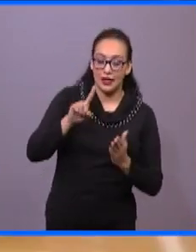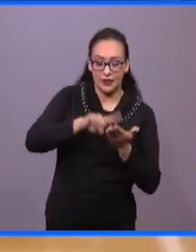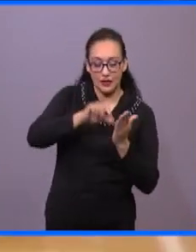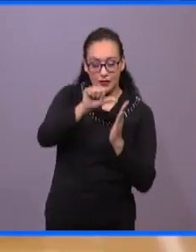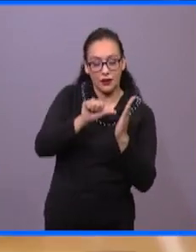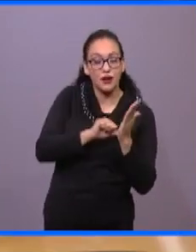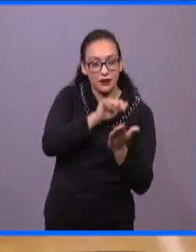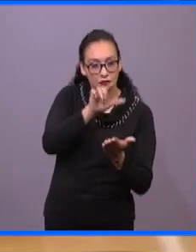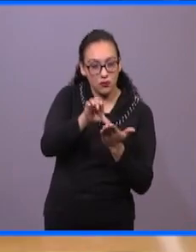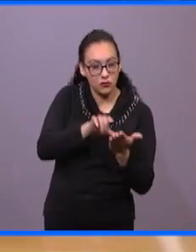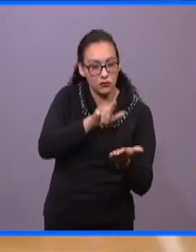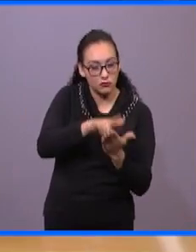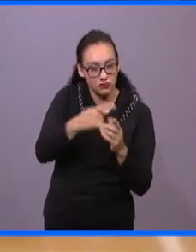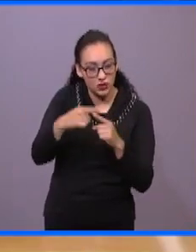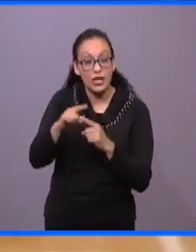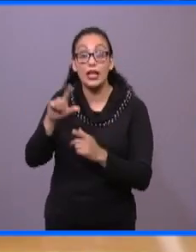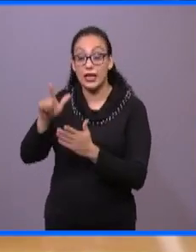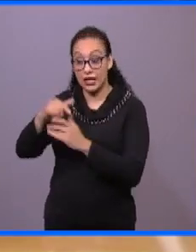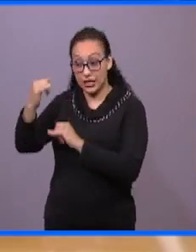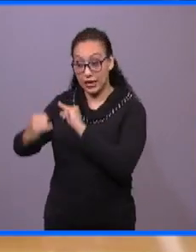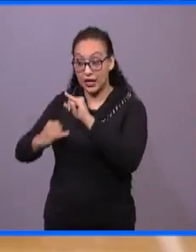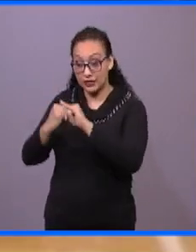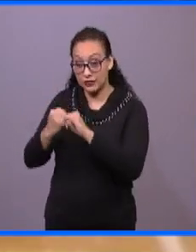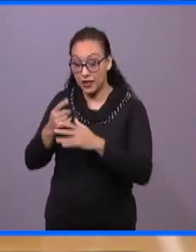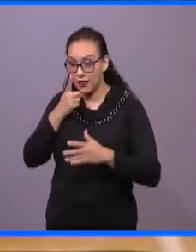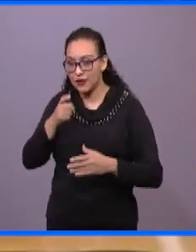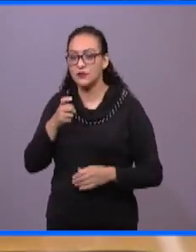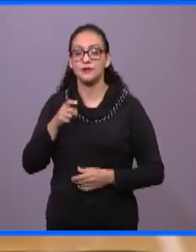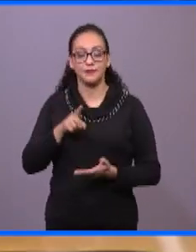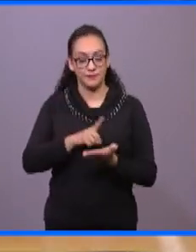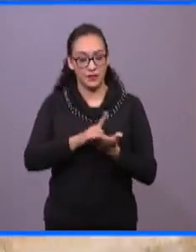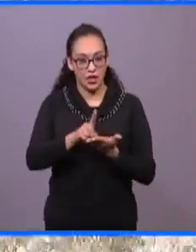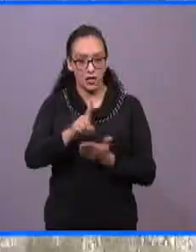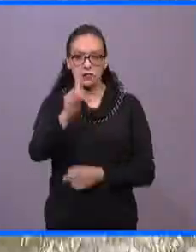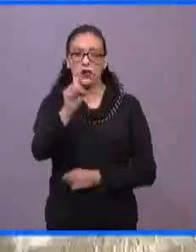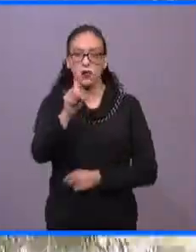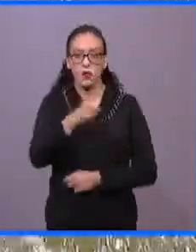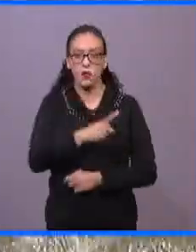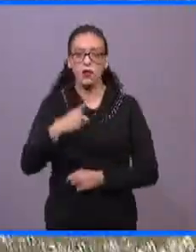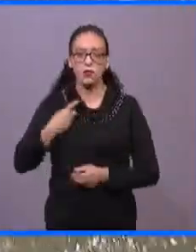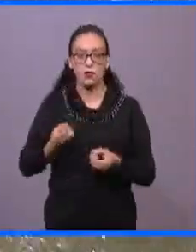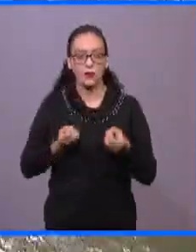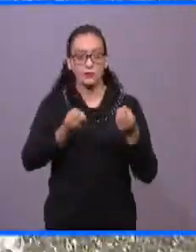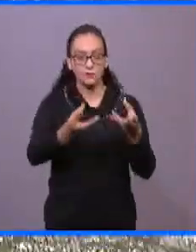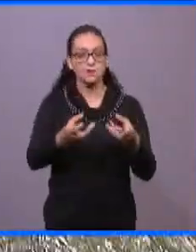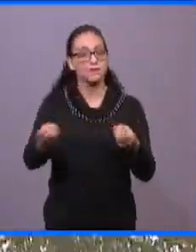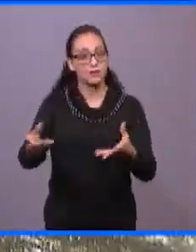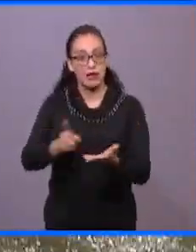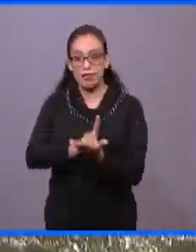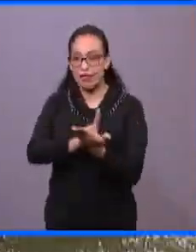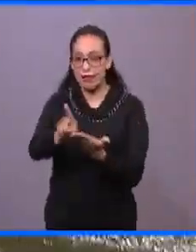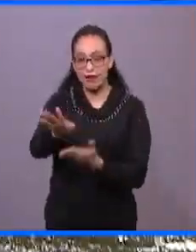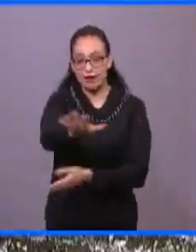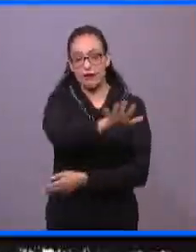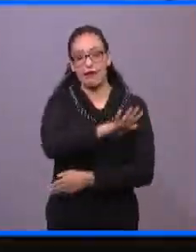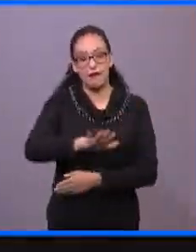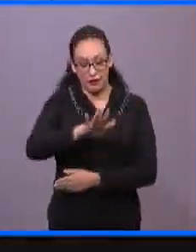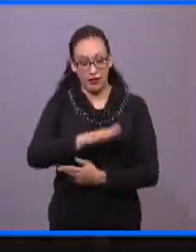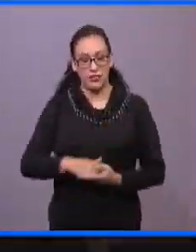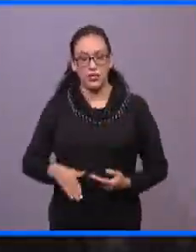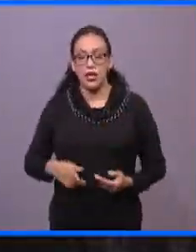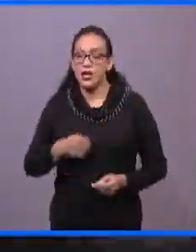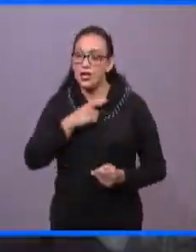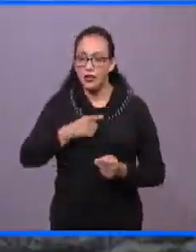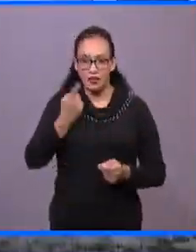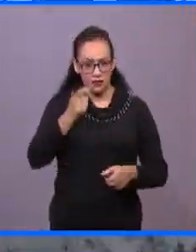y tratados internacionales, el ejercicio de este derecho debe concebirse como un derecho fundamental, recurso ilimitado y